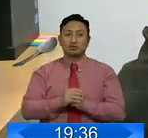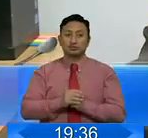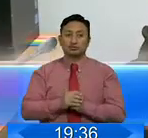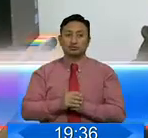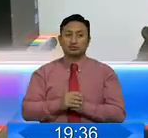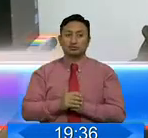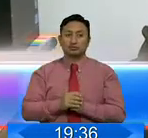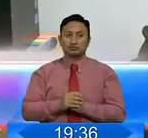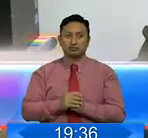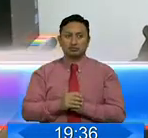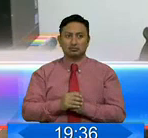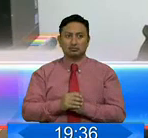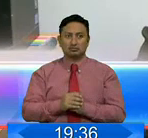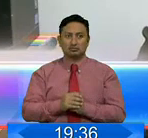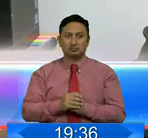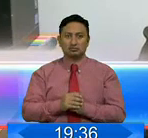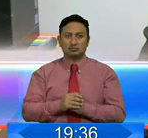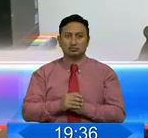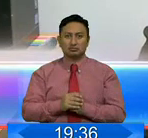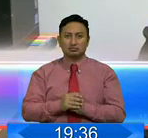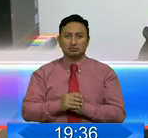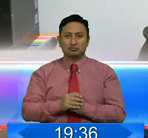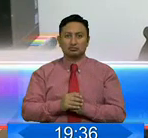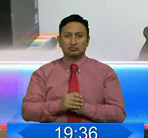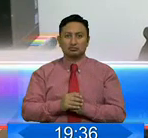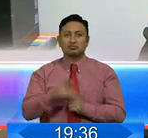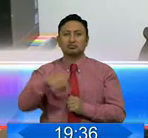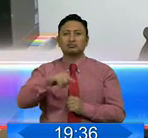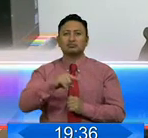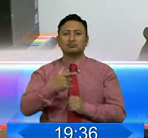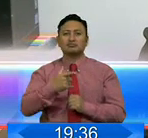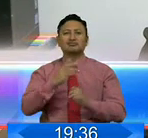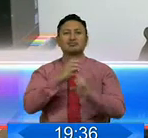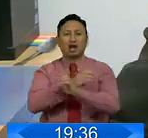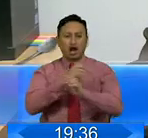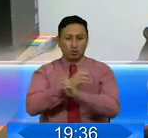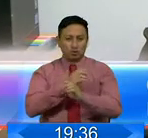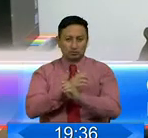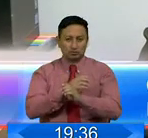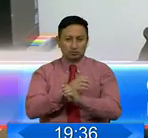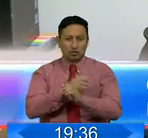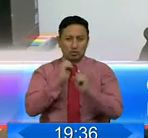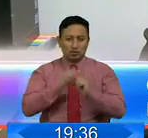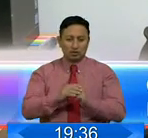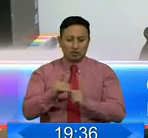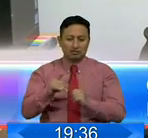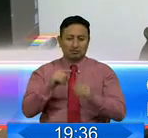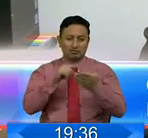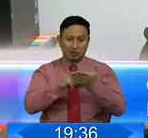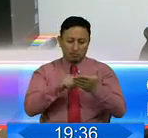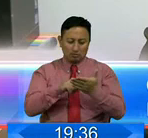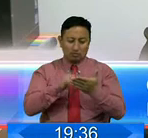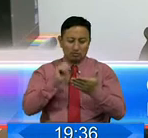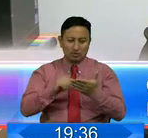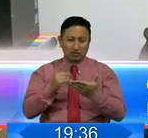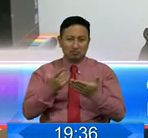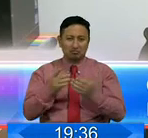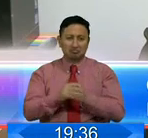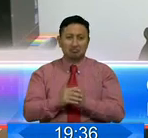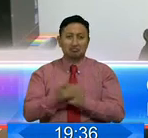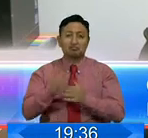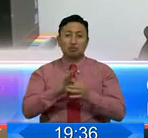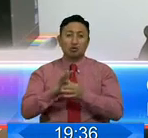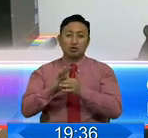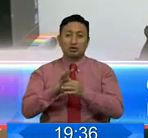predictivo, que son algoritmos con los que se pueden consultar a través de los teléfonos celulares de nuestros compañeros